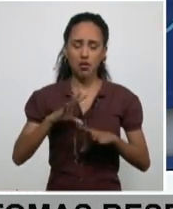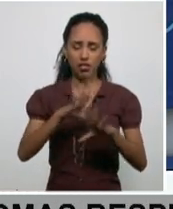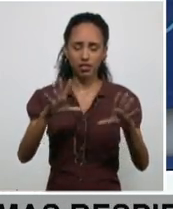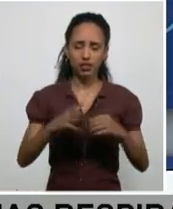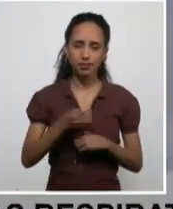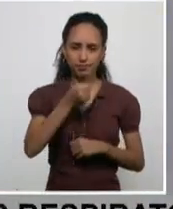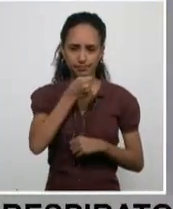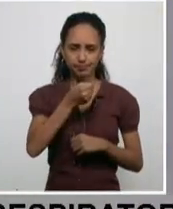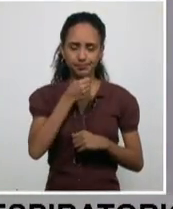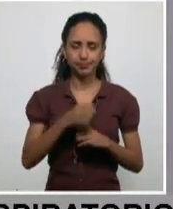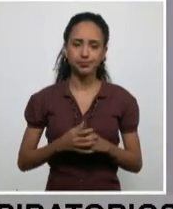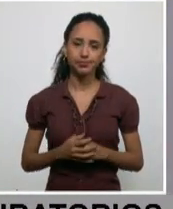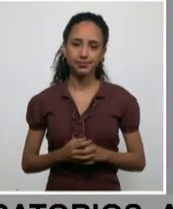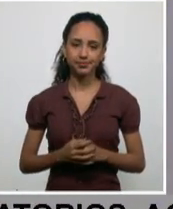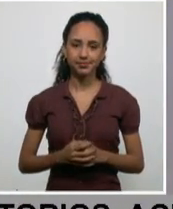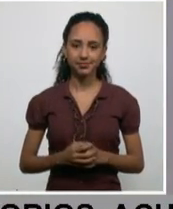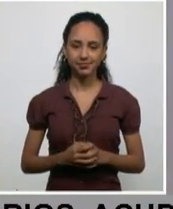Adelante.